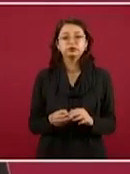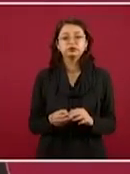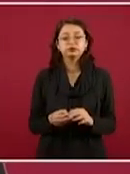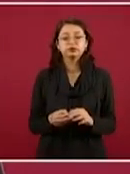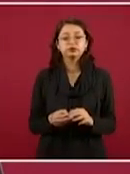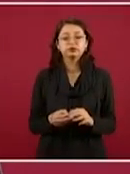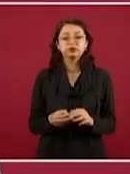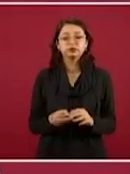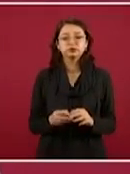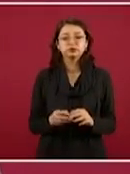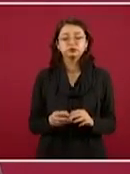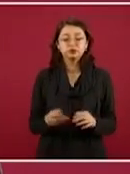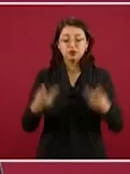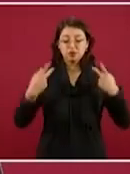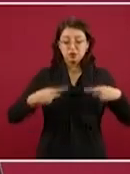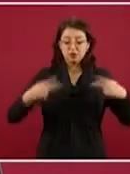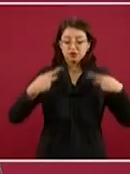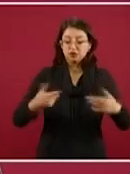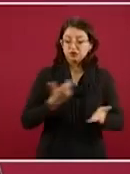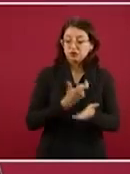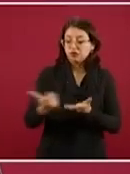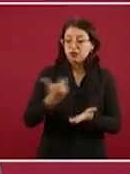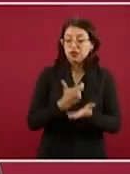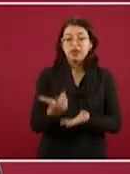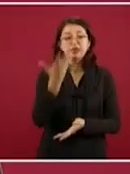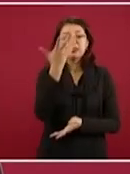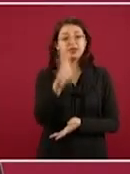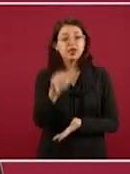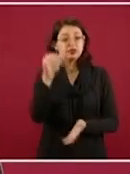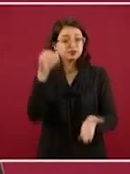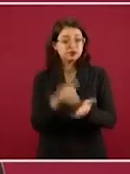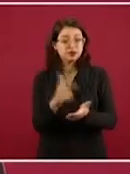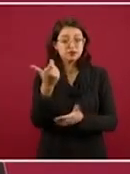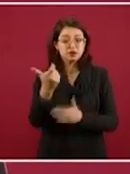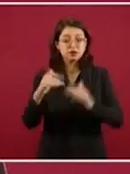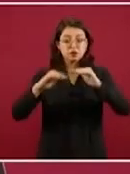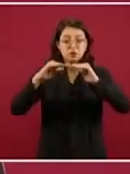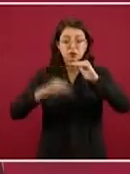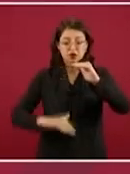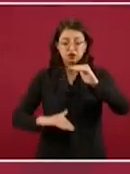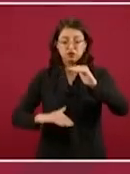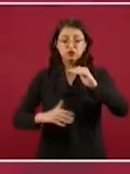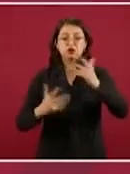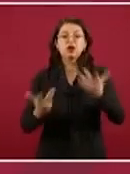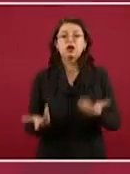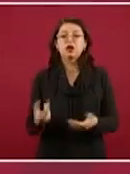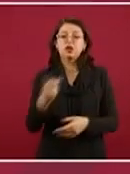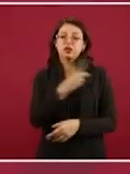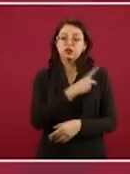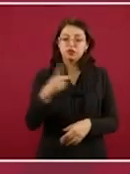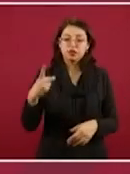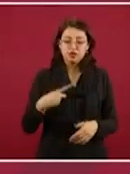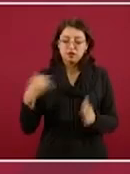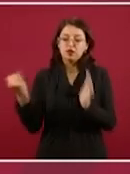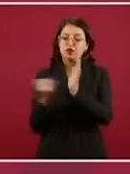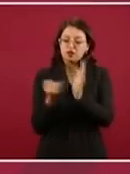sueldos de menos de 10,000 pesos mensuales es inflación más 3 puntos.